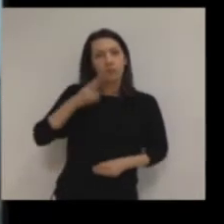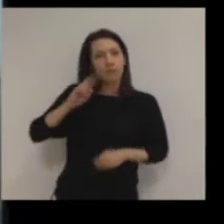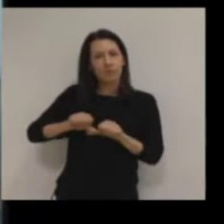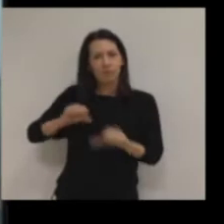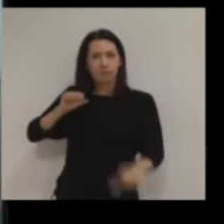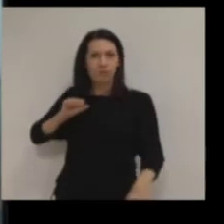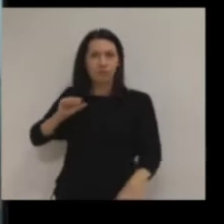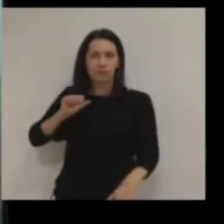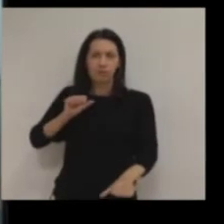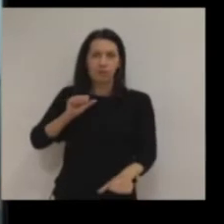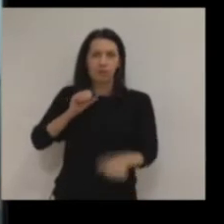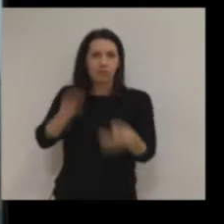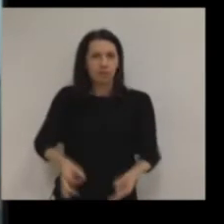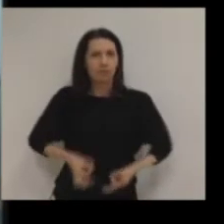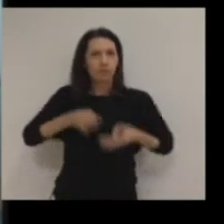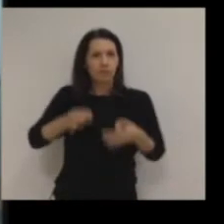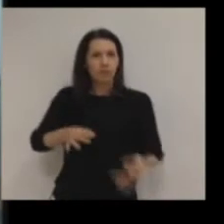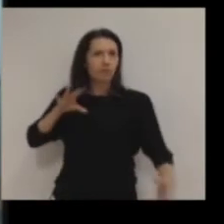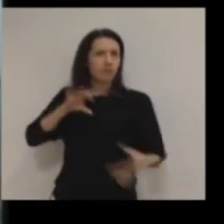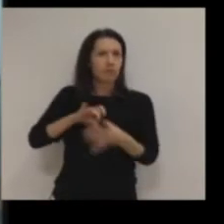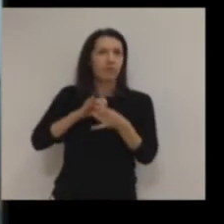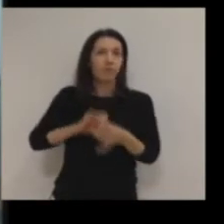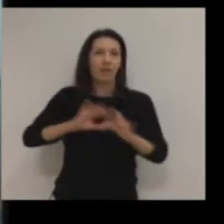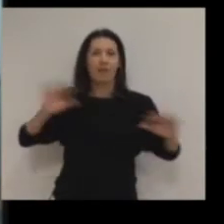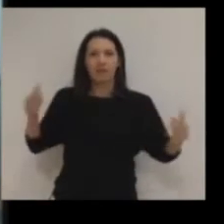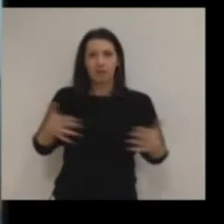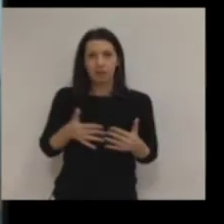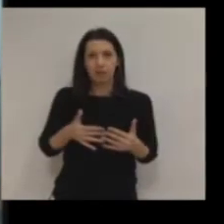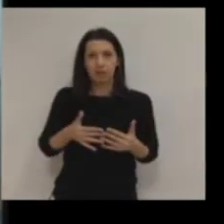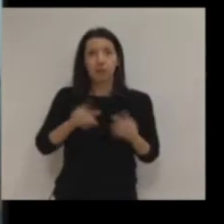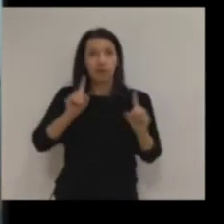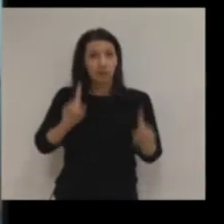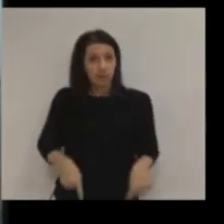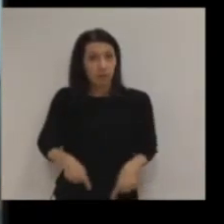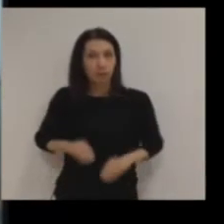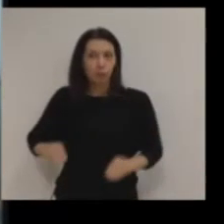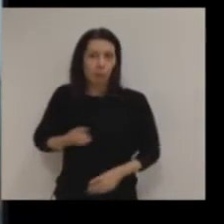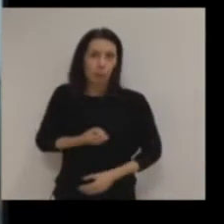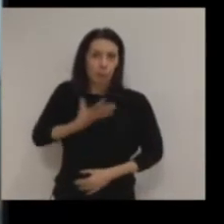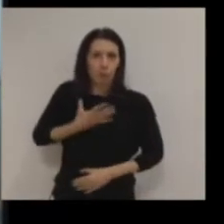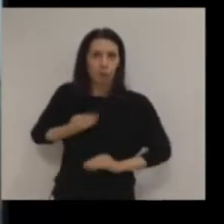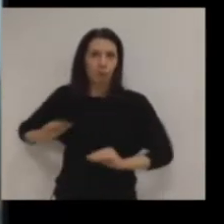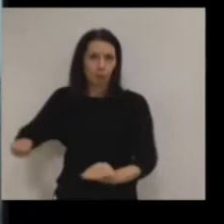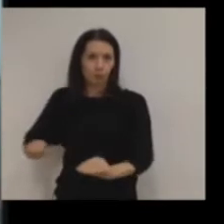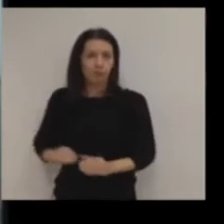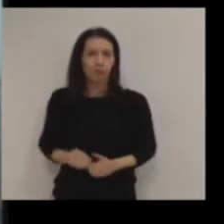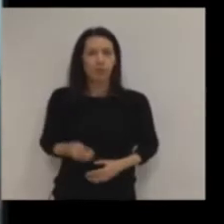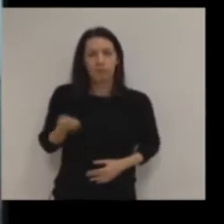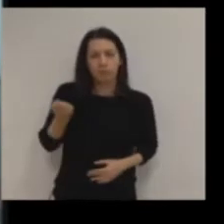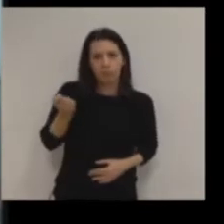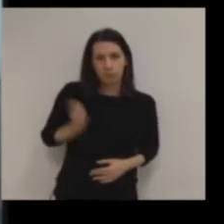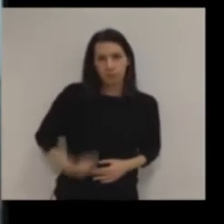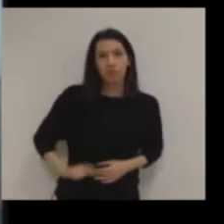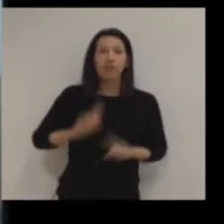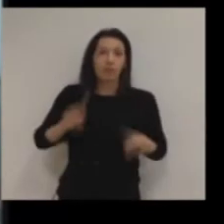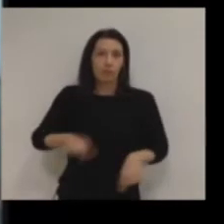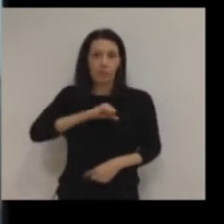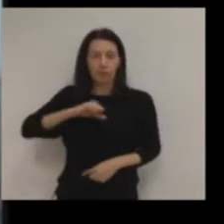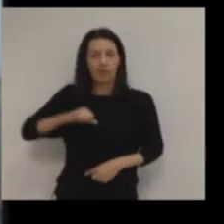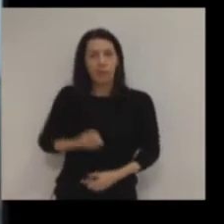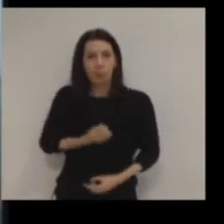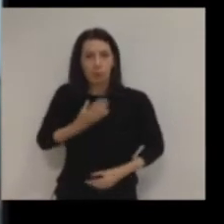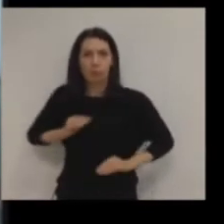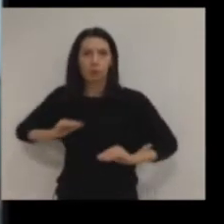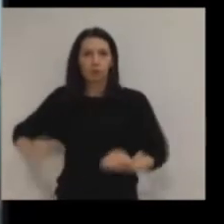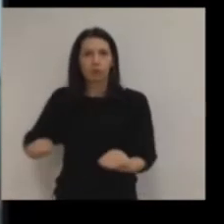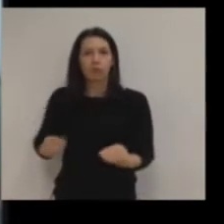casi siempre vinculada y ligada a Internet, que también, por cierto, es su pasión profesional y particular,